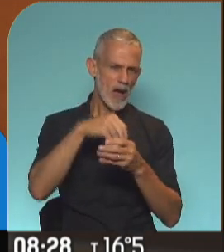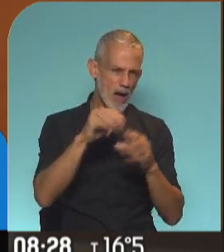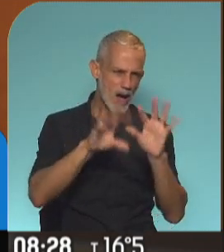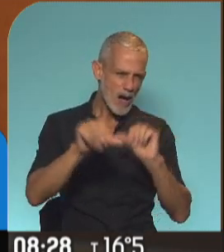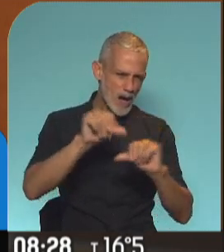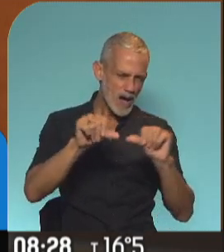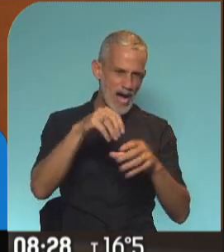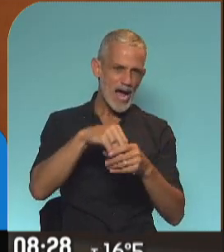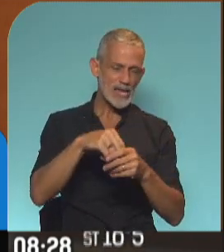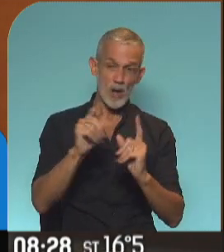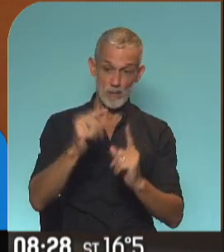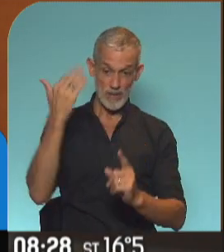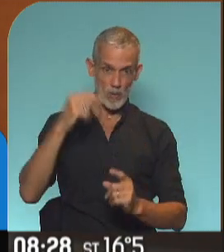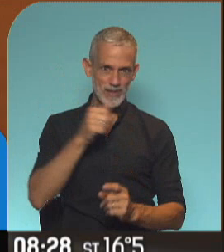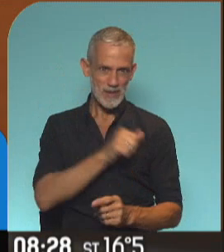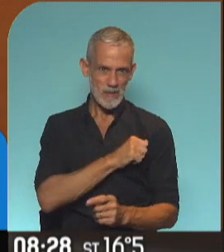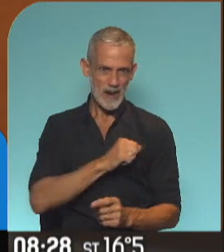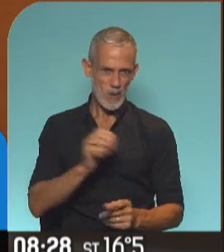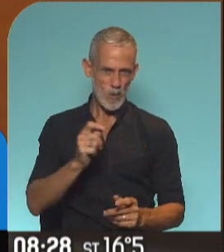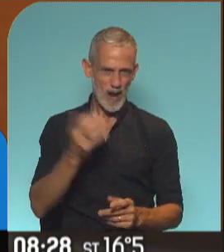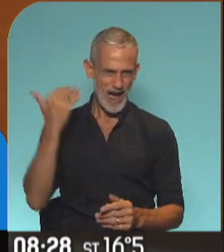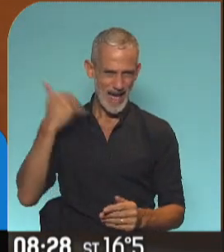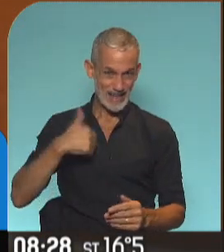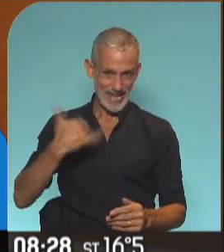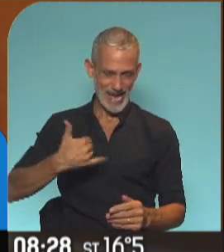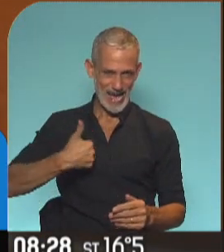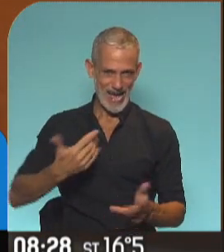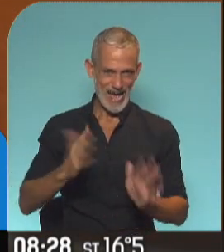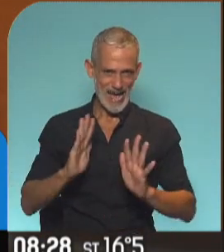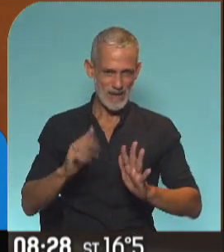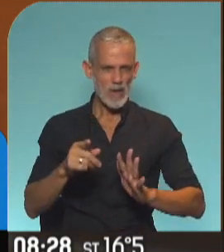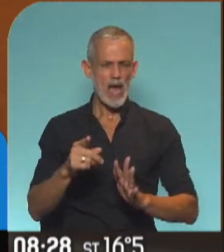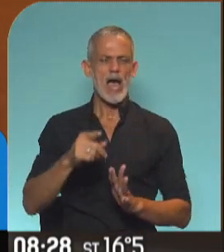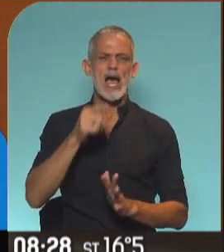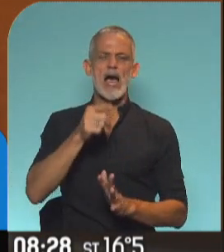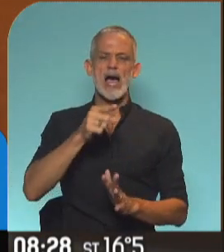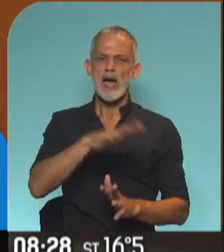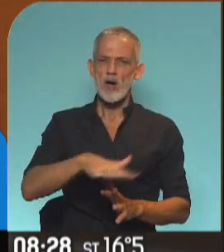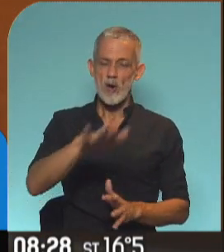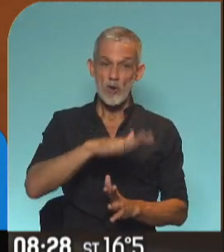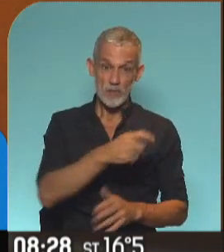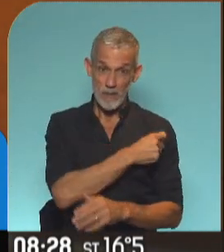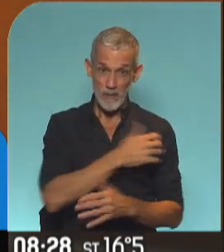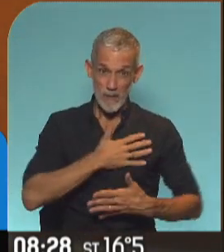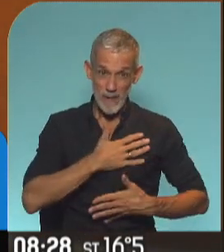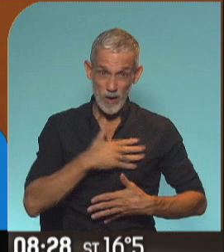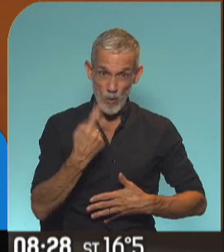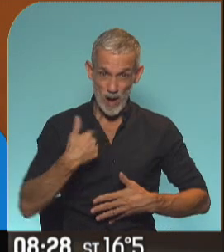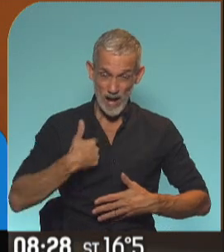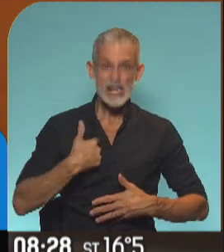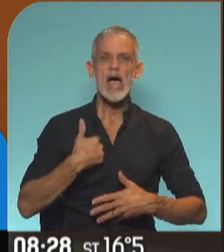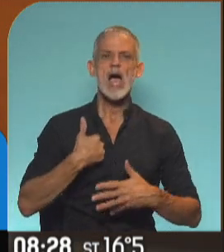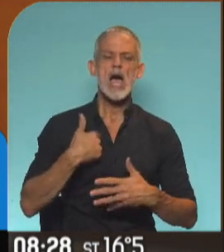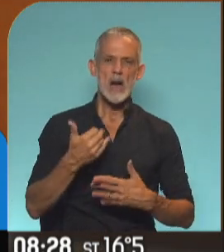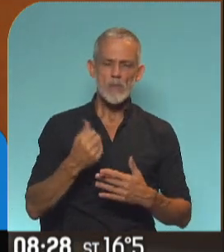mismos que teníamos en una vacuna nuestra previa entonces dijimos bueno en ese contexto nuestra vacuna podría servir